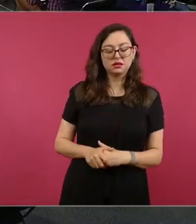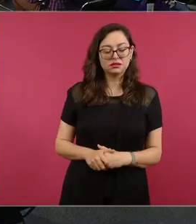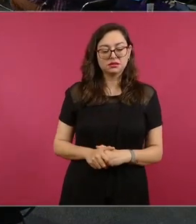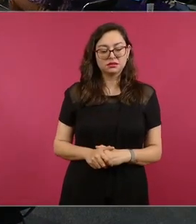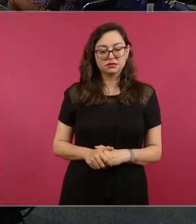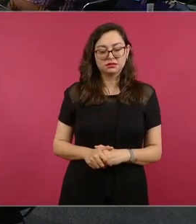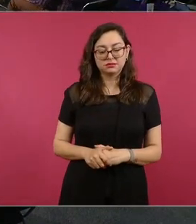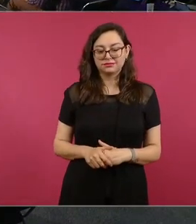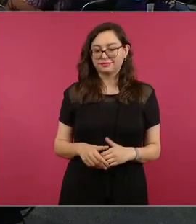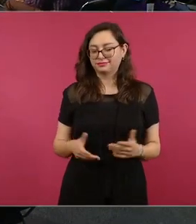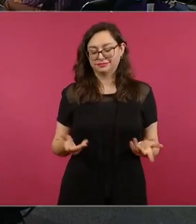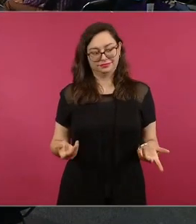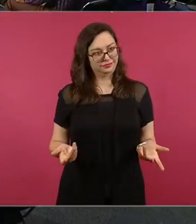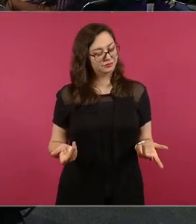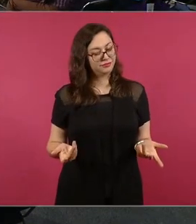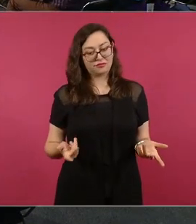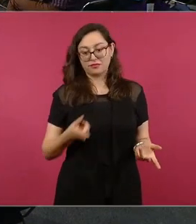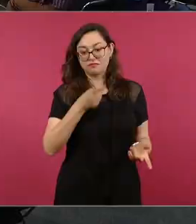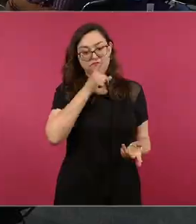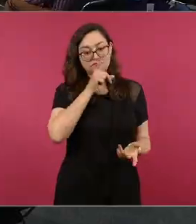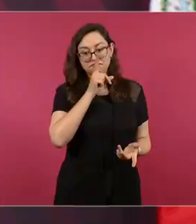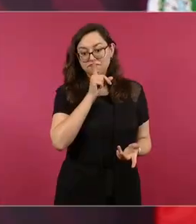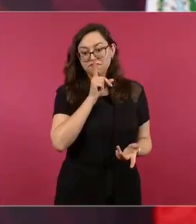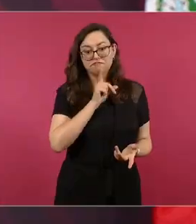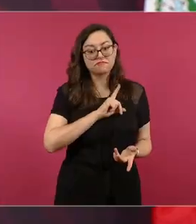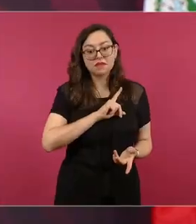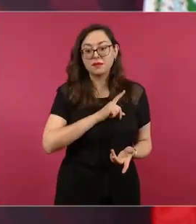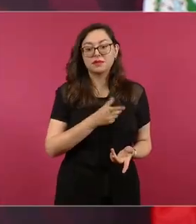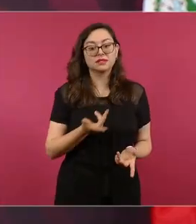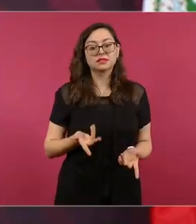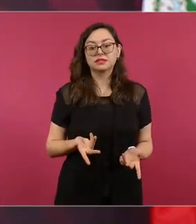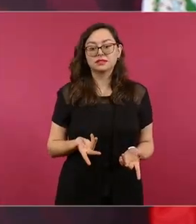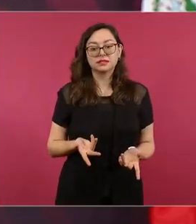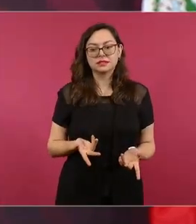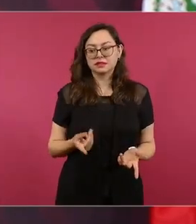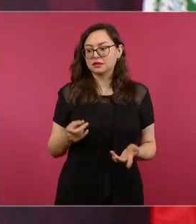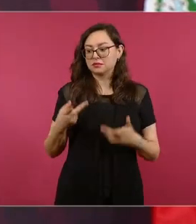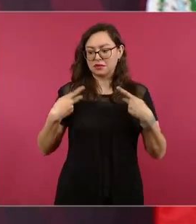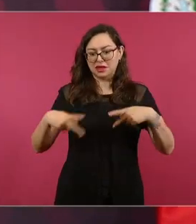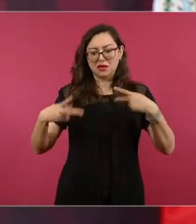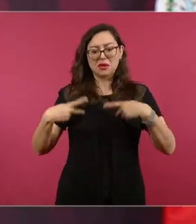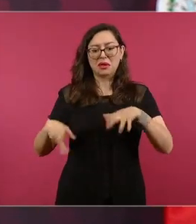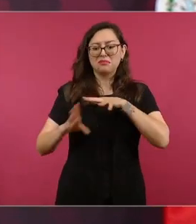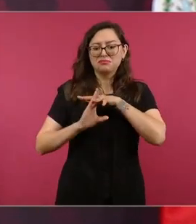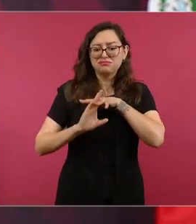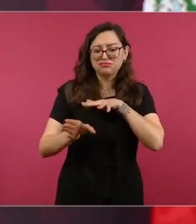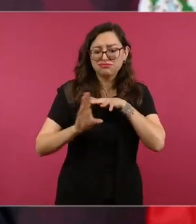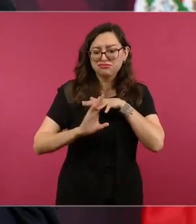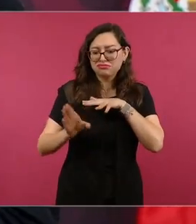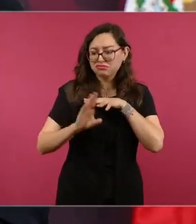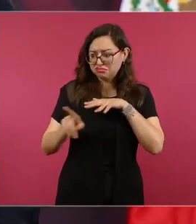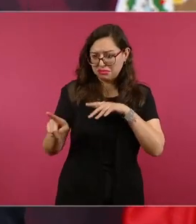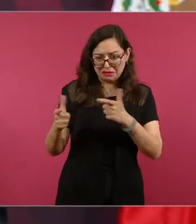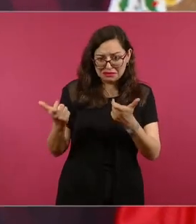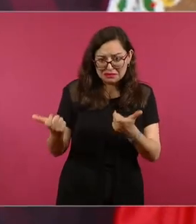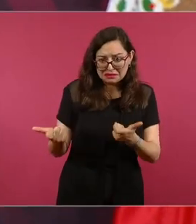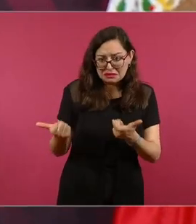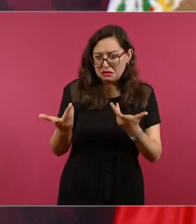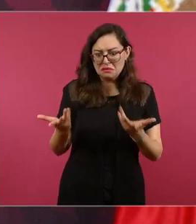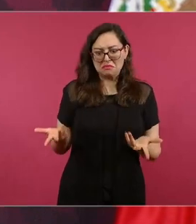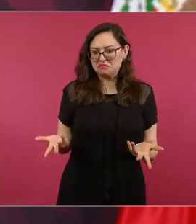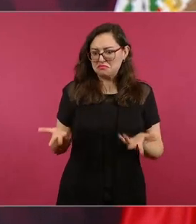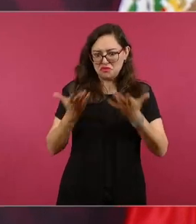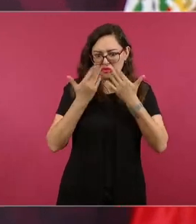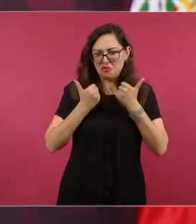todos sabemos que el migrante pues va va a buscarse la vida